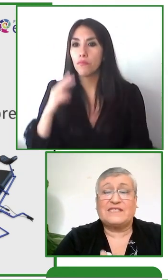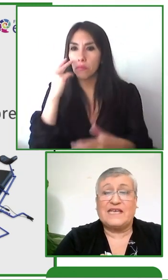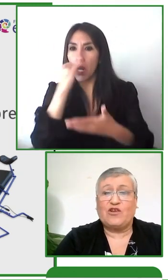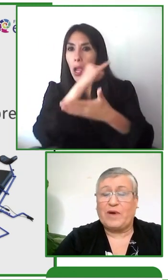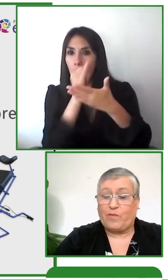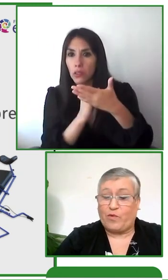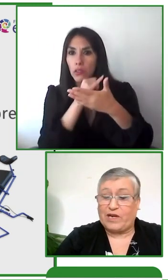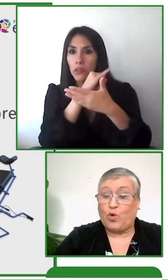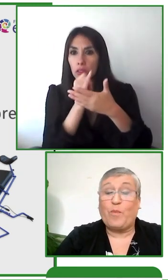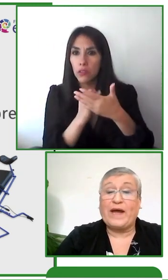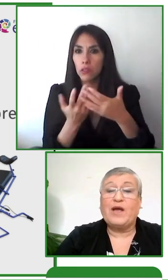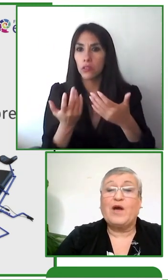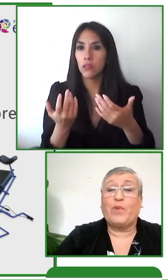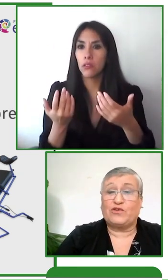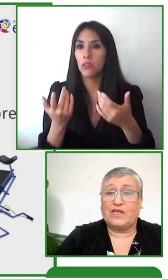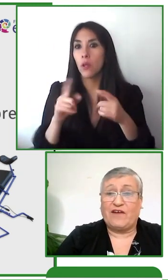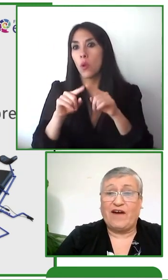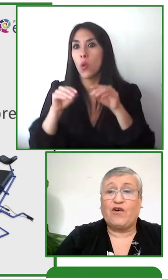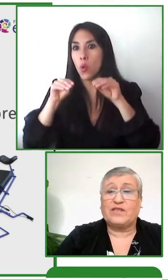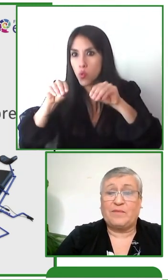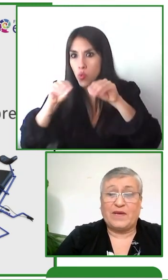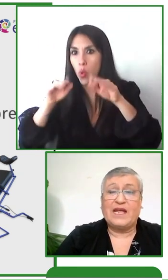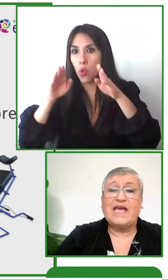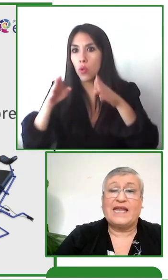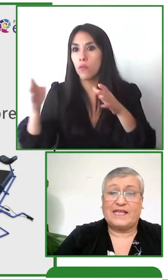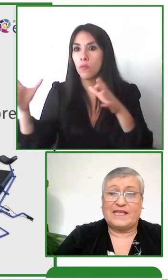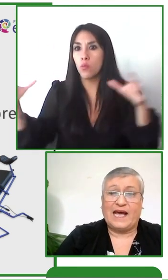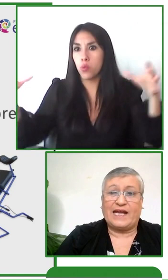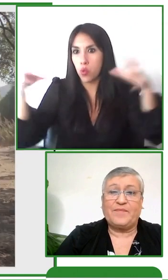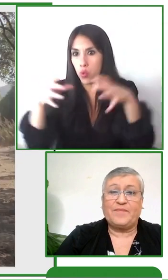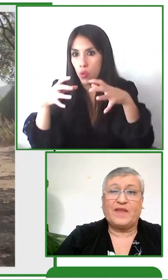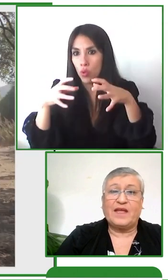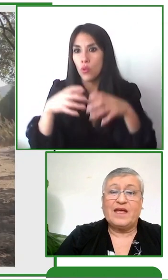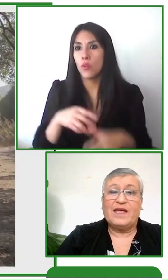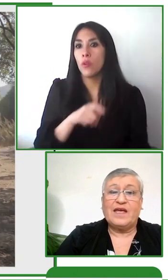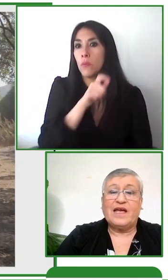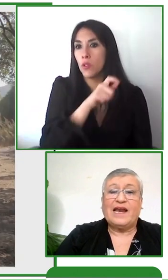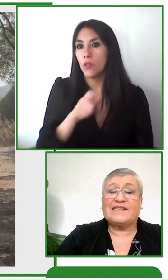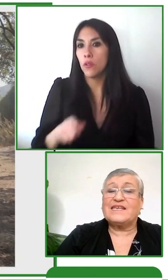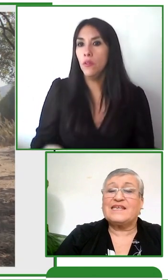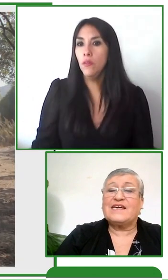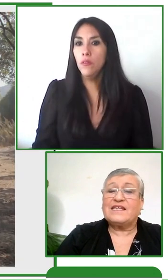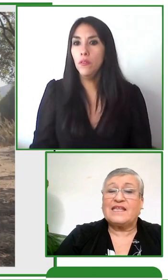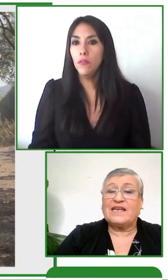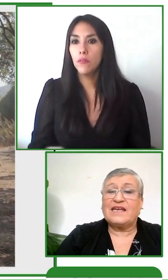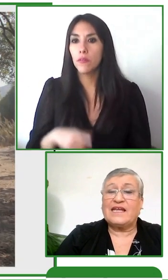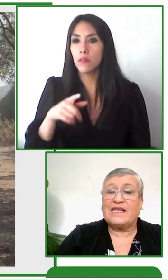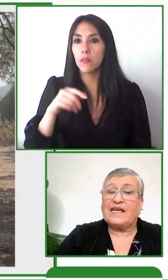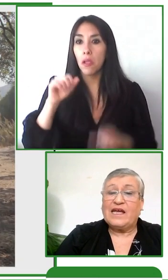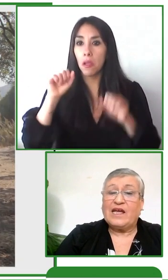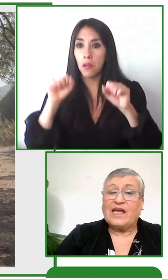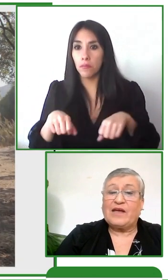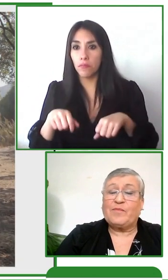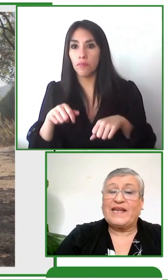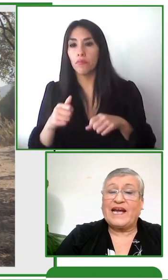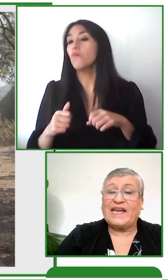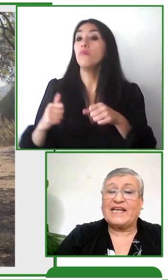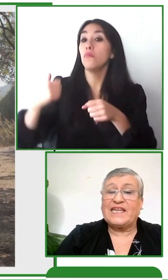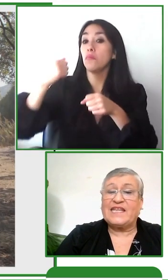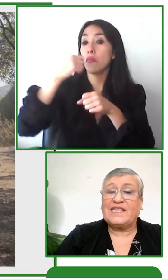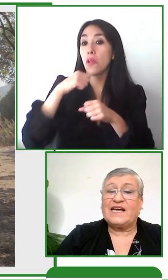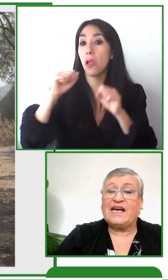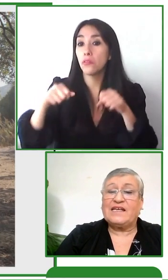de beneficiarios para poder ocupar puestos de trabajo también en esta área. La silla tiene